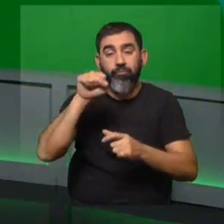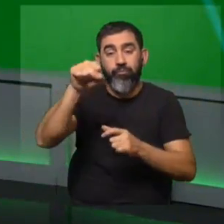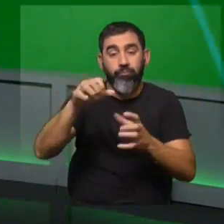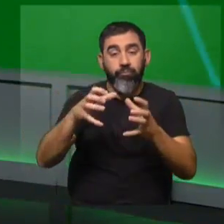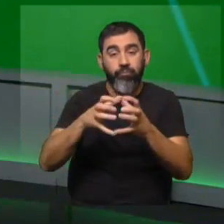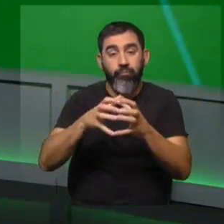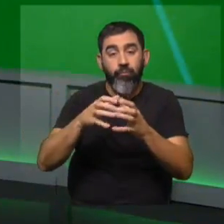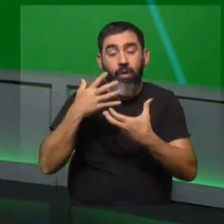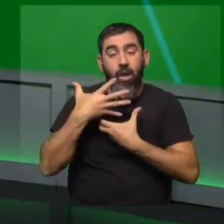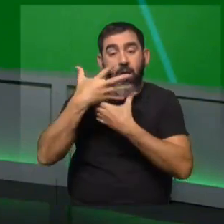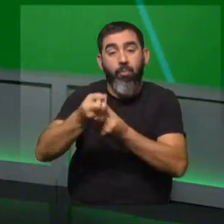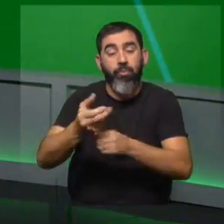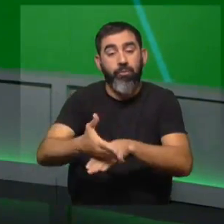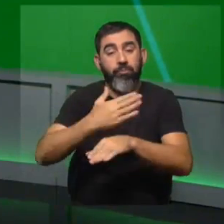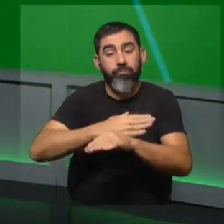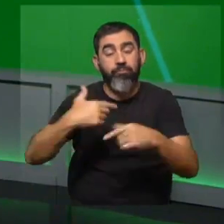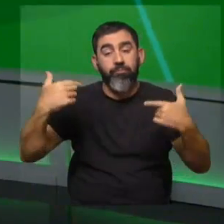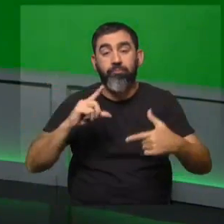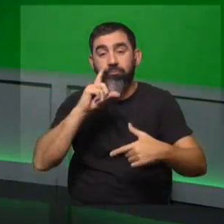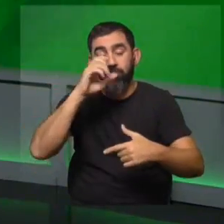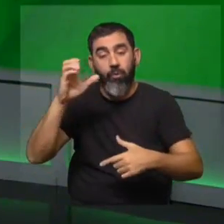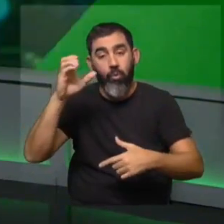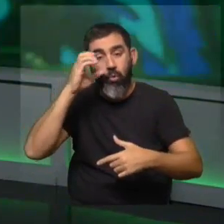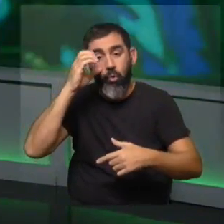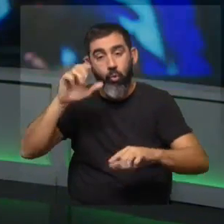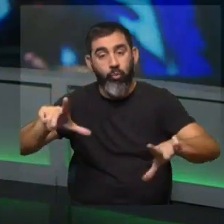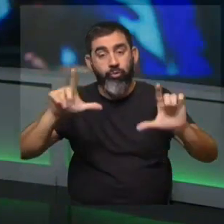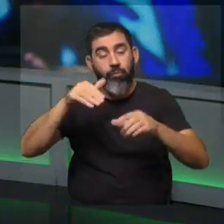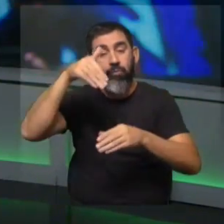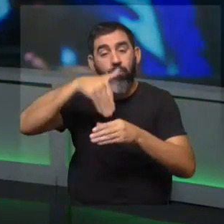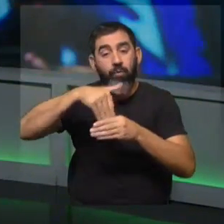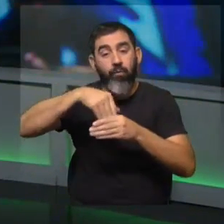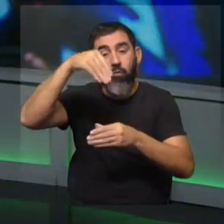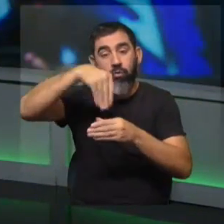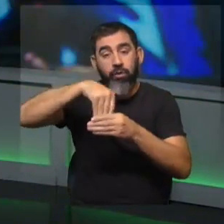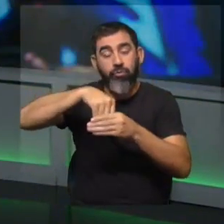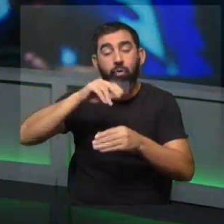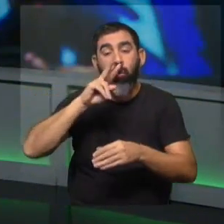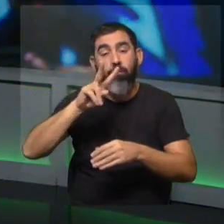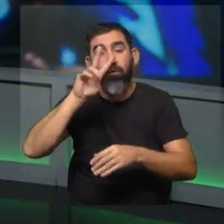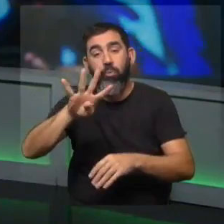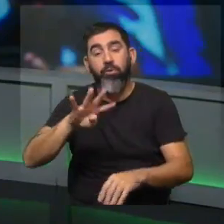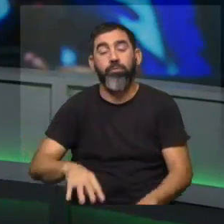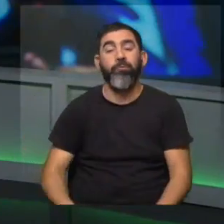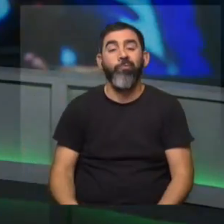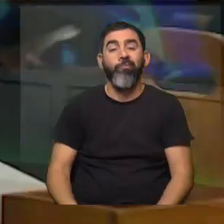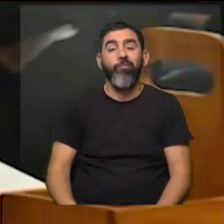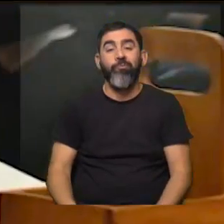definió impulsar la precandidatura de la intendente de Montevideo Carolina cose de Cara a las elecciones internas del 2024